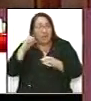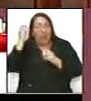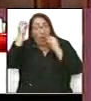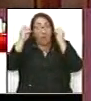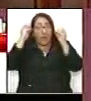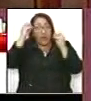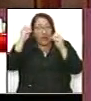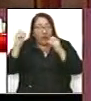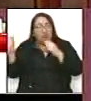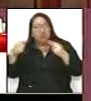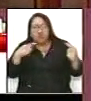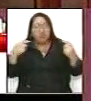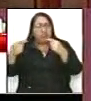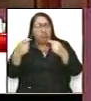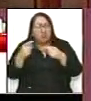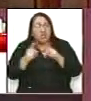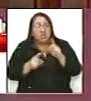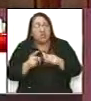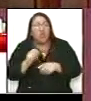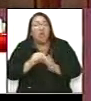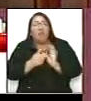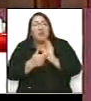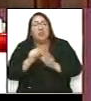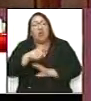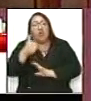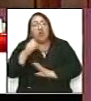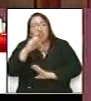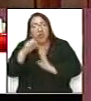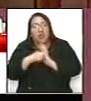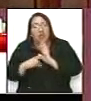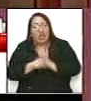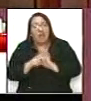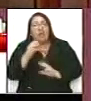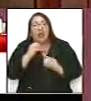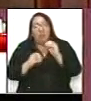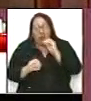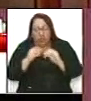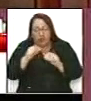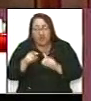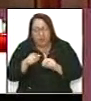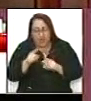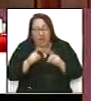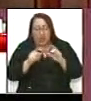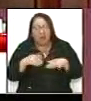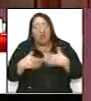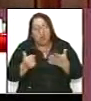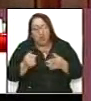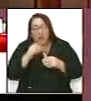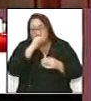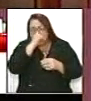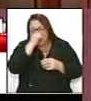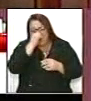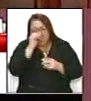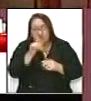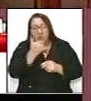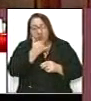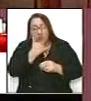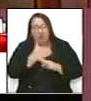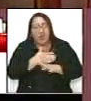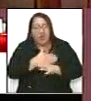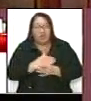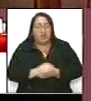que señalaron que había que presentar otro proyecto de ley para modificar algo que podría haber sido un error de